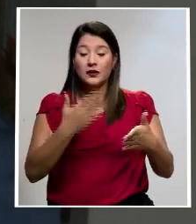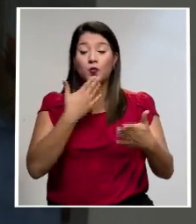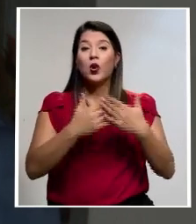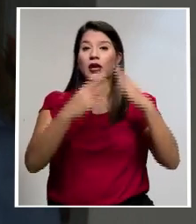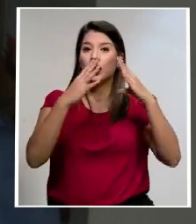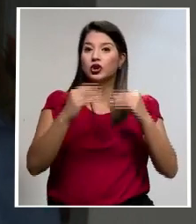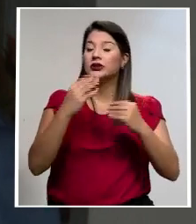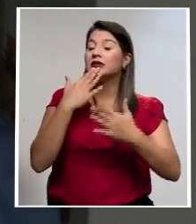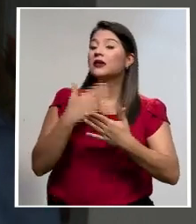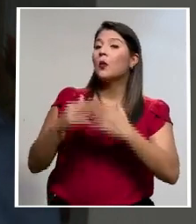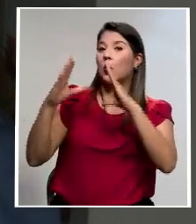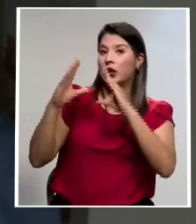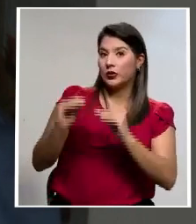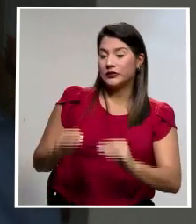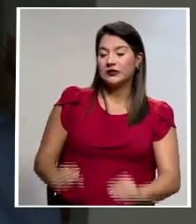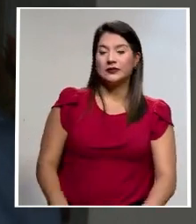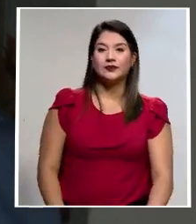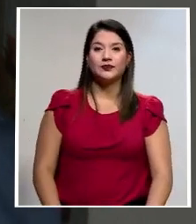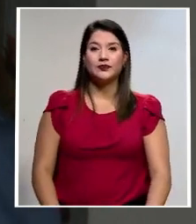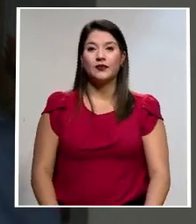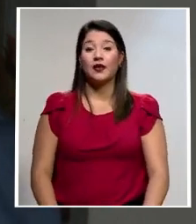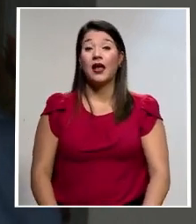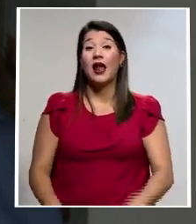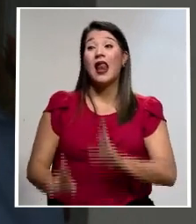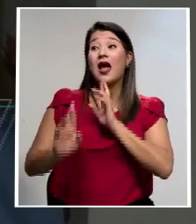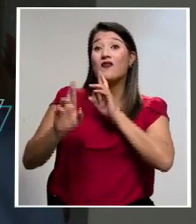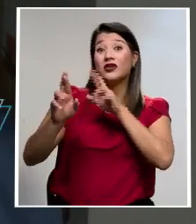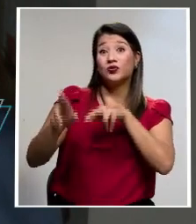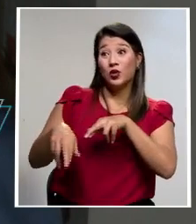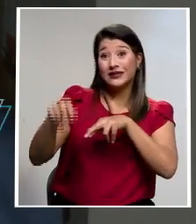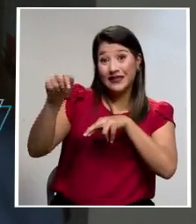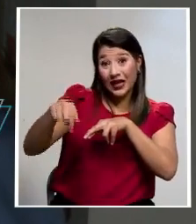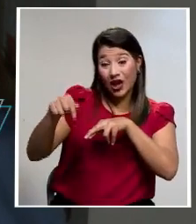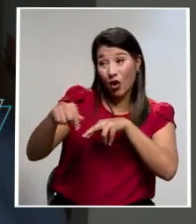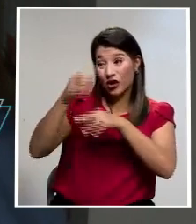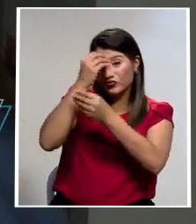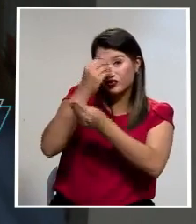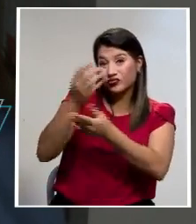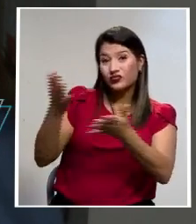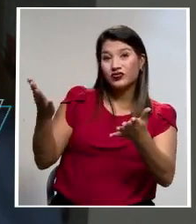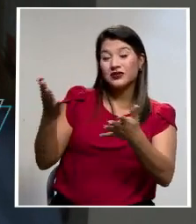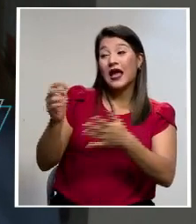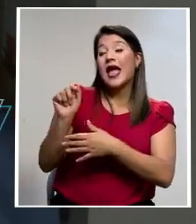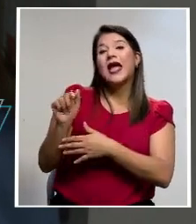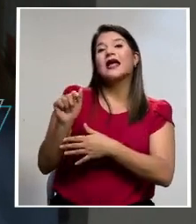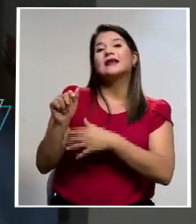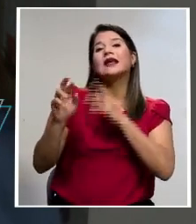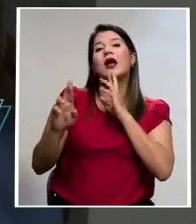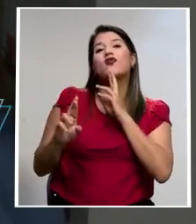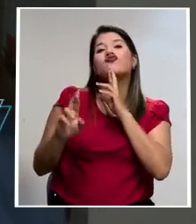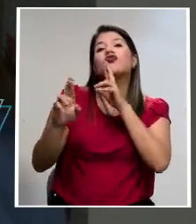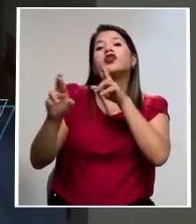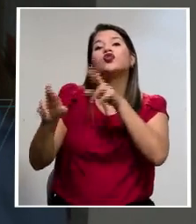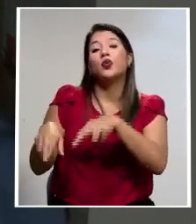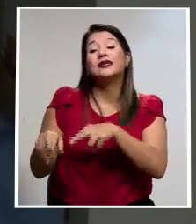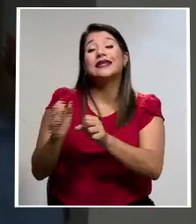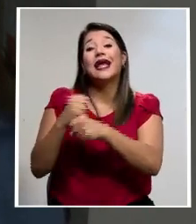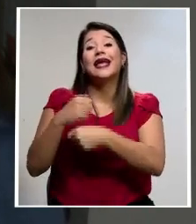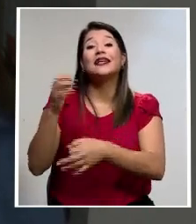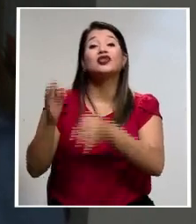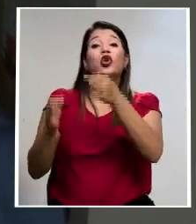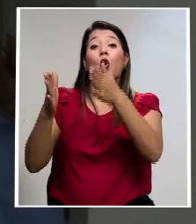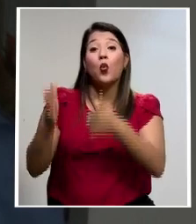Buenas noches. La resolución que se conoce hoy es la resolución de los recursos de apelación planteado tanto por defensores como